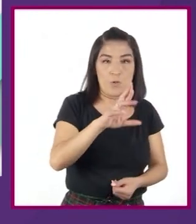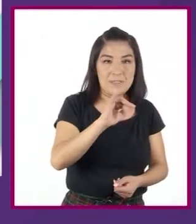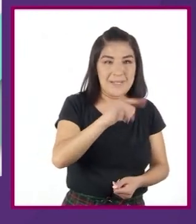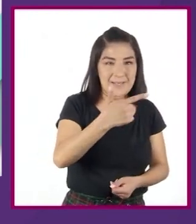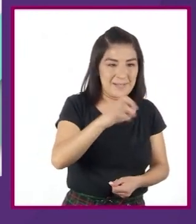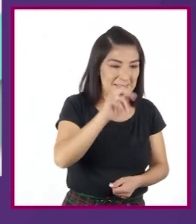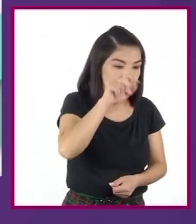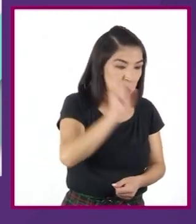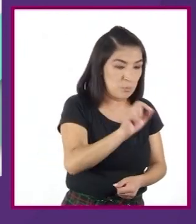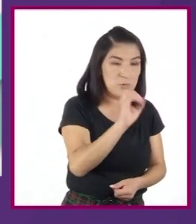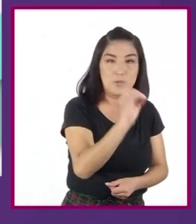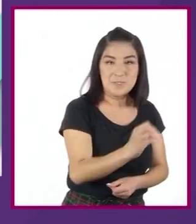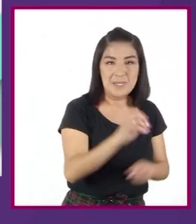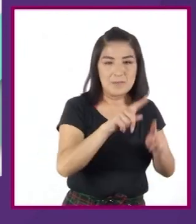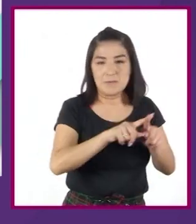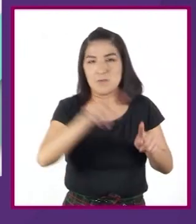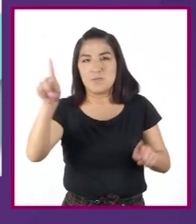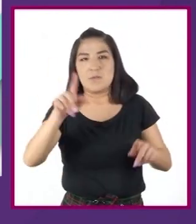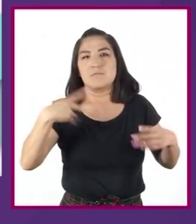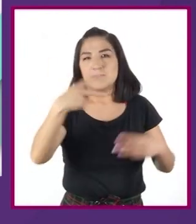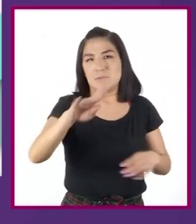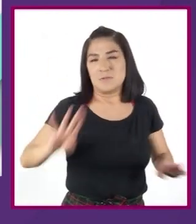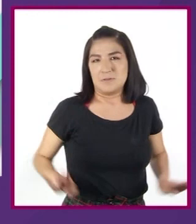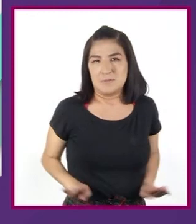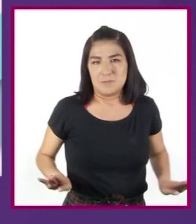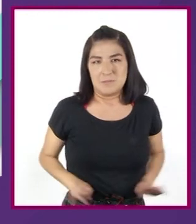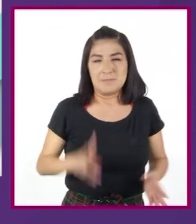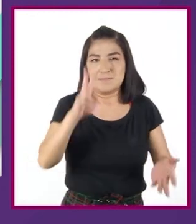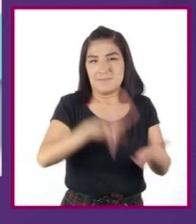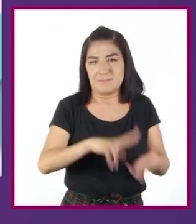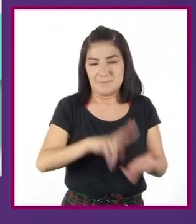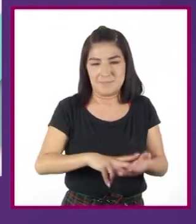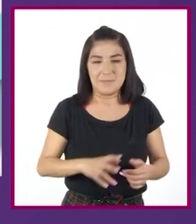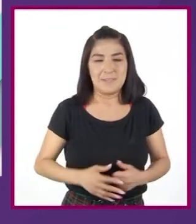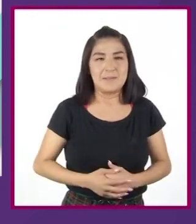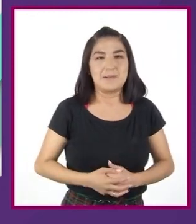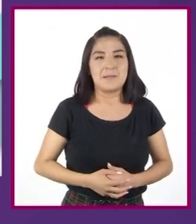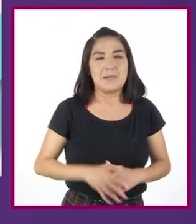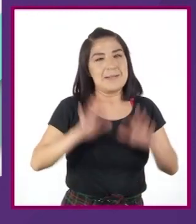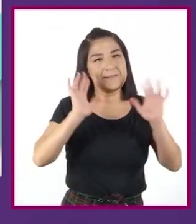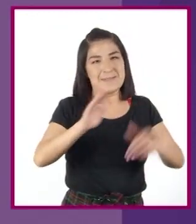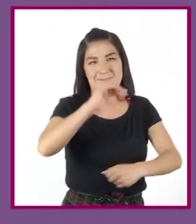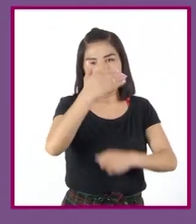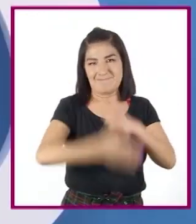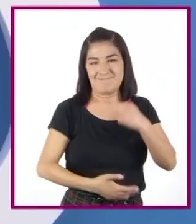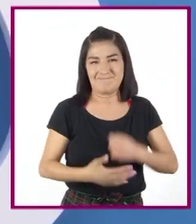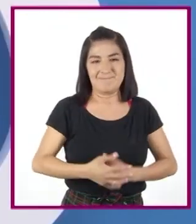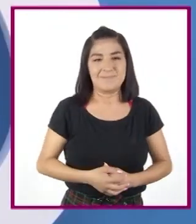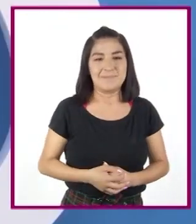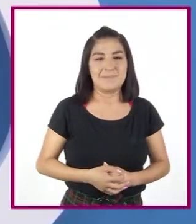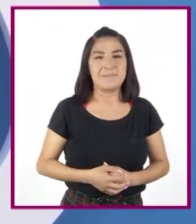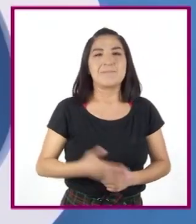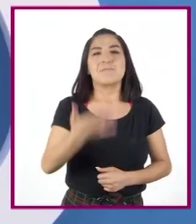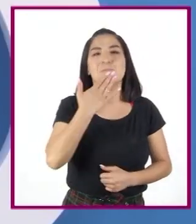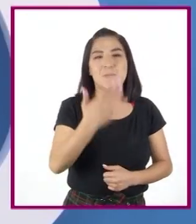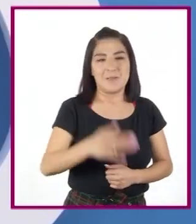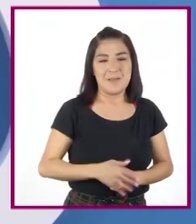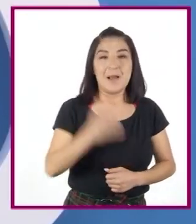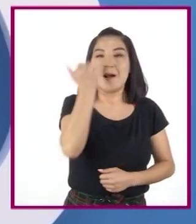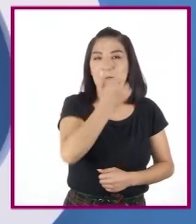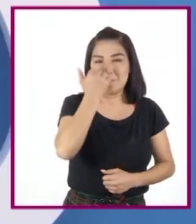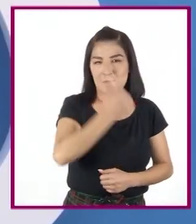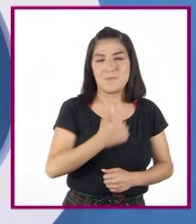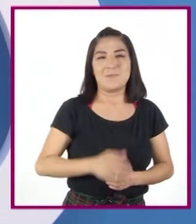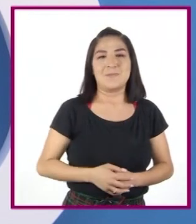dos características son propias de una relación de proporcionalidad. Hemos terminado. Muy bien, alumnas